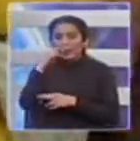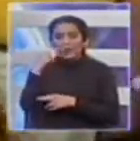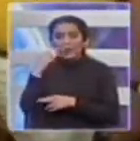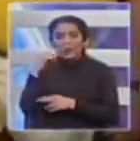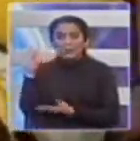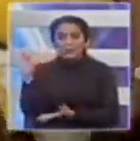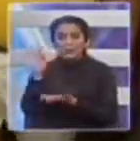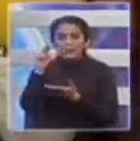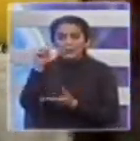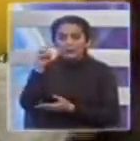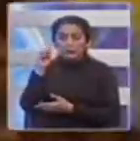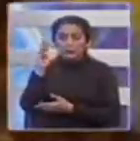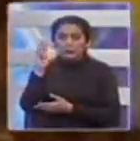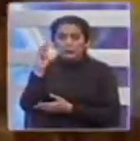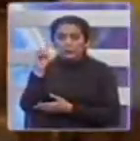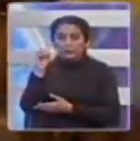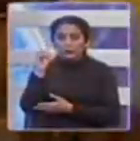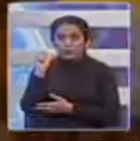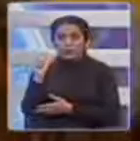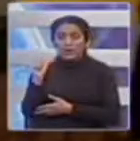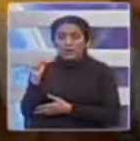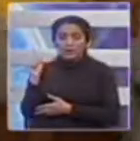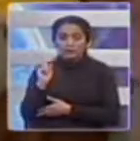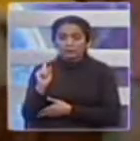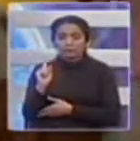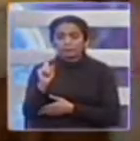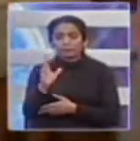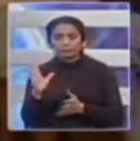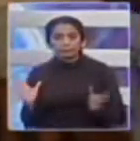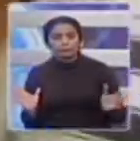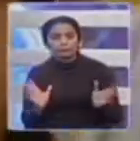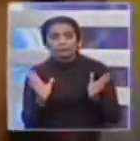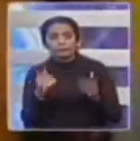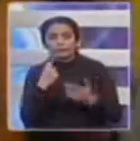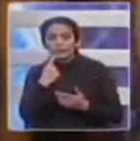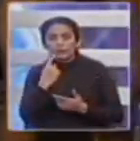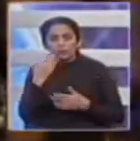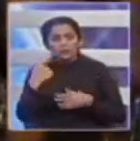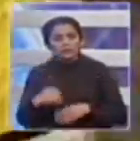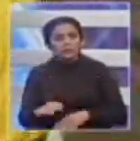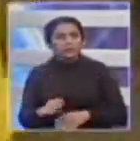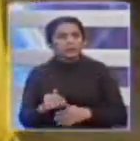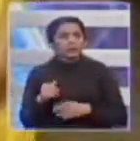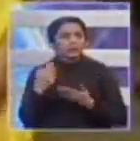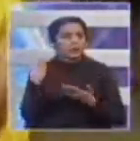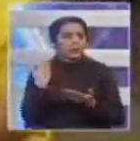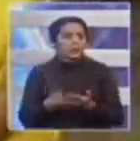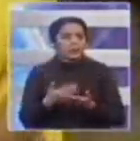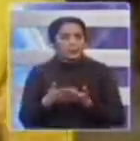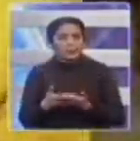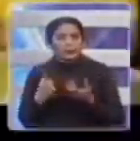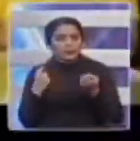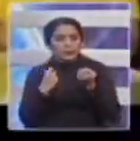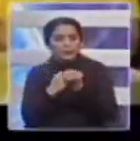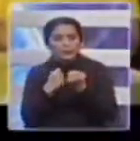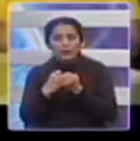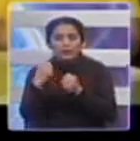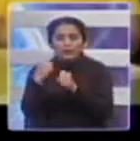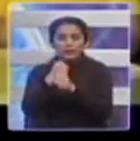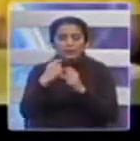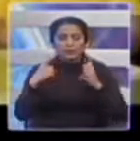habitantes del Fortín. Ahí comprometió el trabajo para mejorar la educación, salud y el empleo para los ecuatorianos.